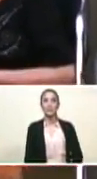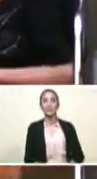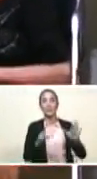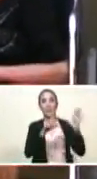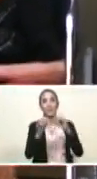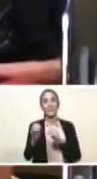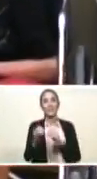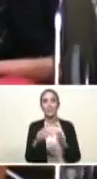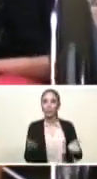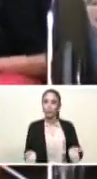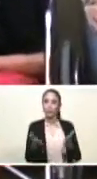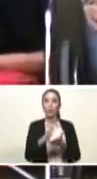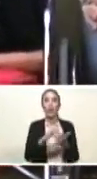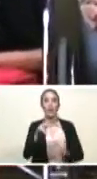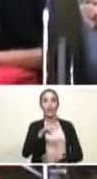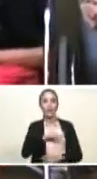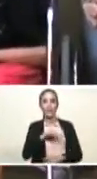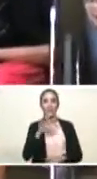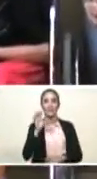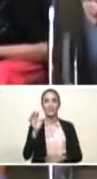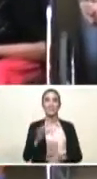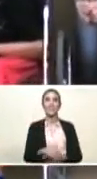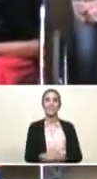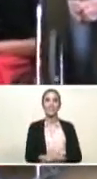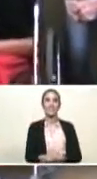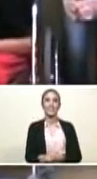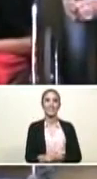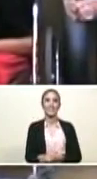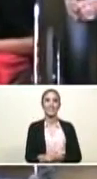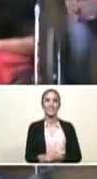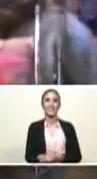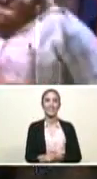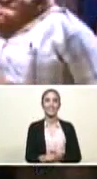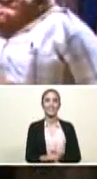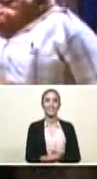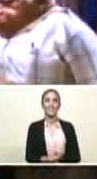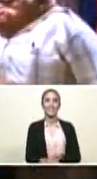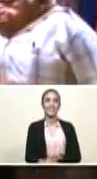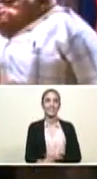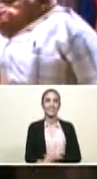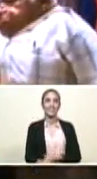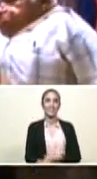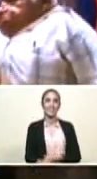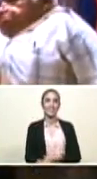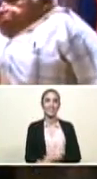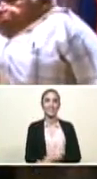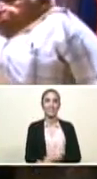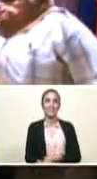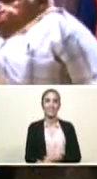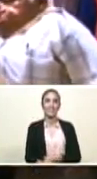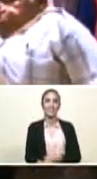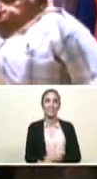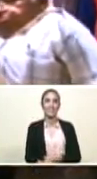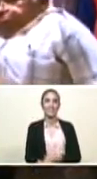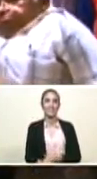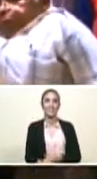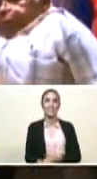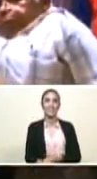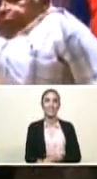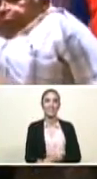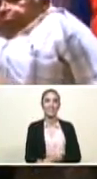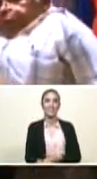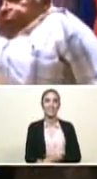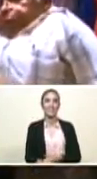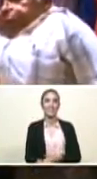ahí los carnés de los adultos protegidos por el proyecto que usted dirige. Y en el municipio de Cabimas, camarada